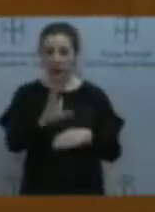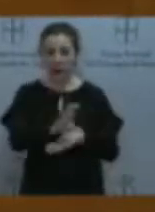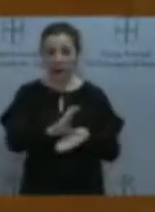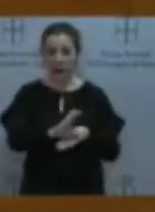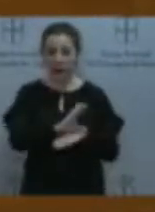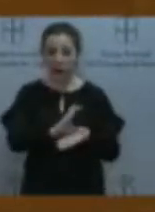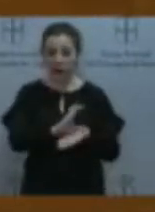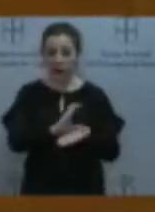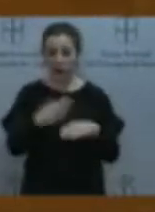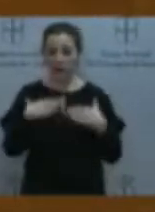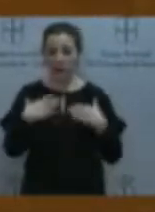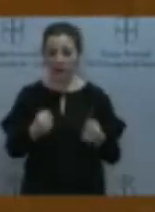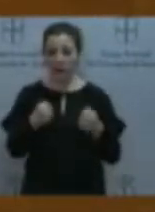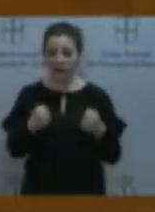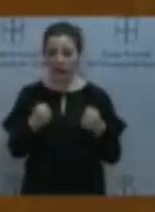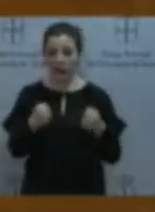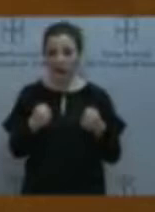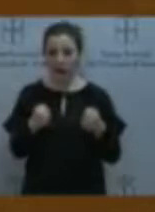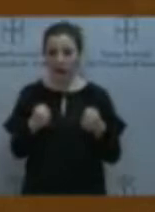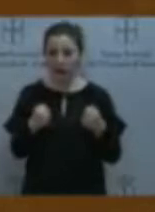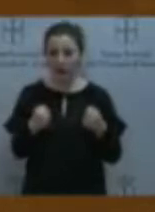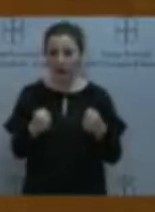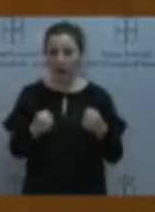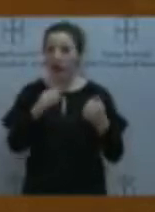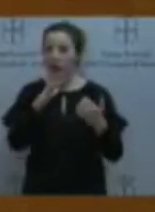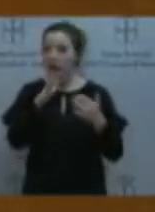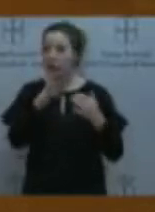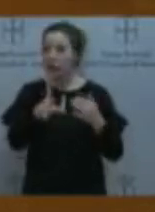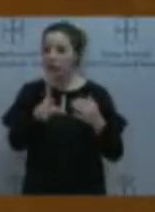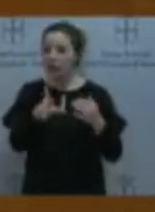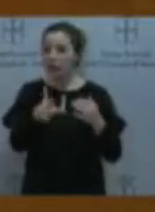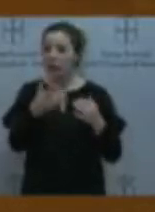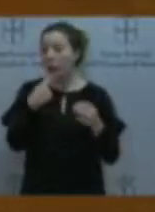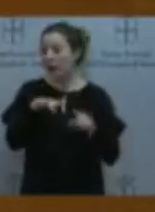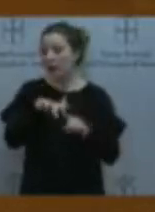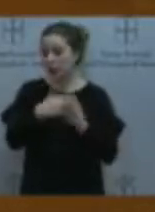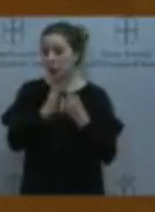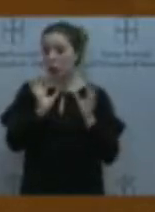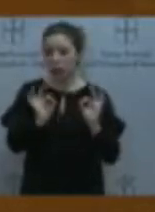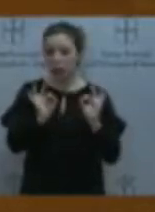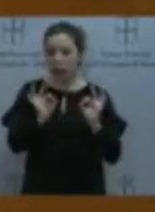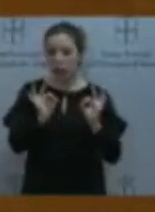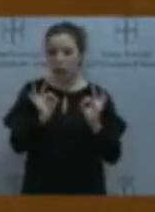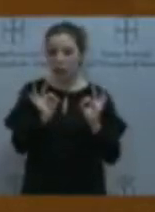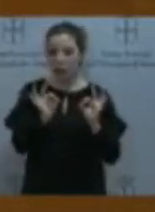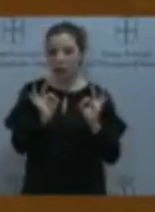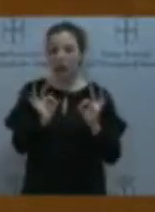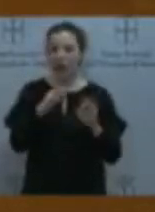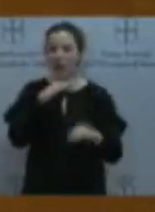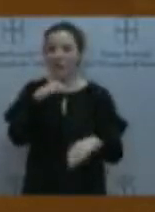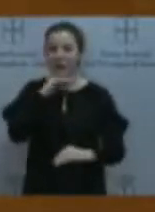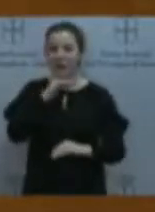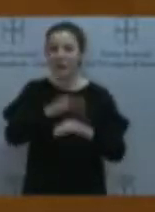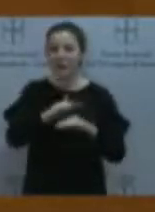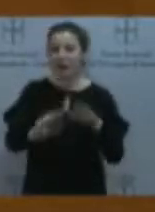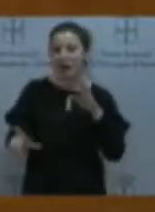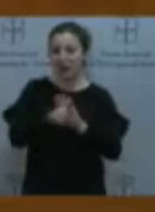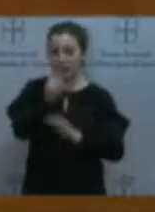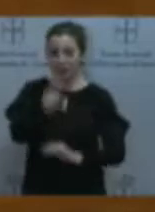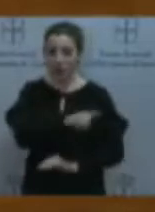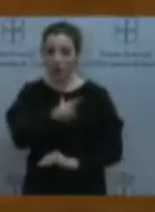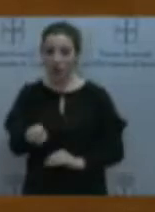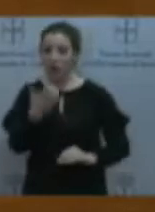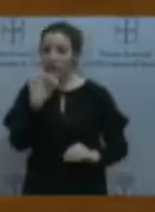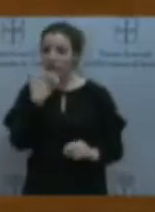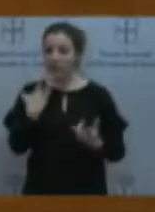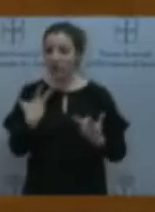si no revertía esta situación ya hacía cumplir la legalidad, ¿no? Si no acababa con esta situación